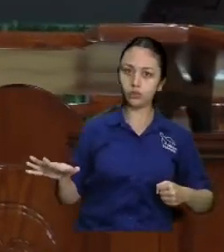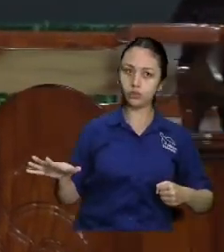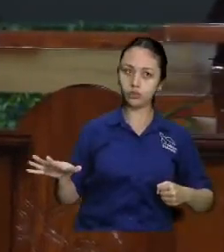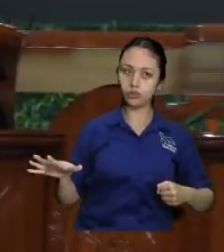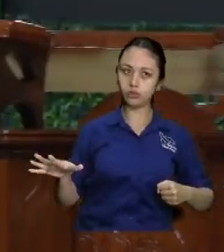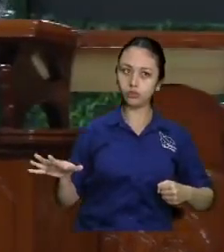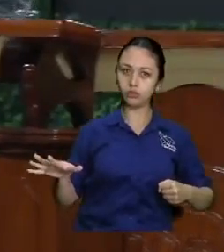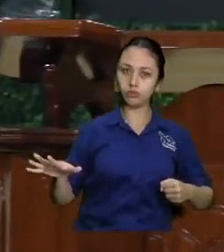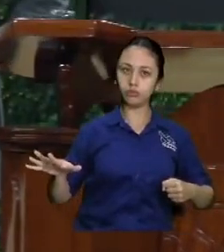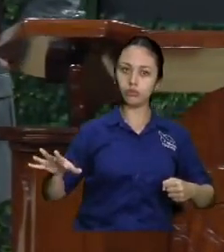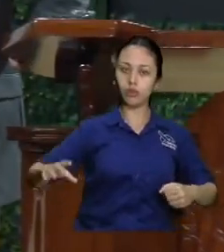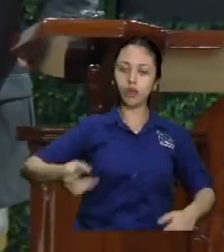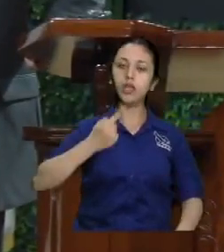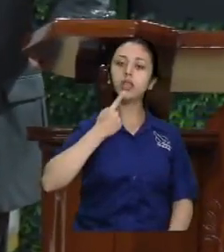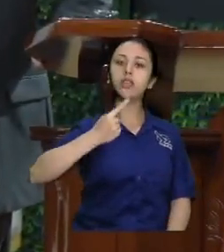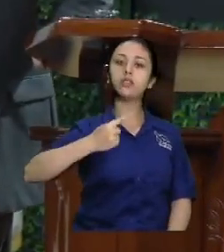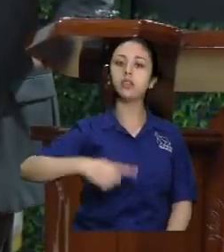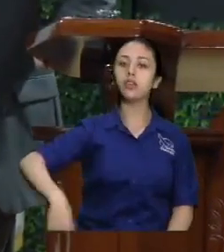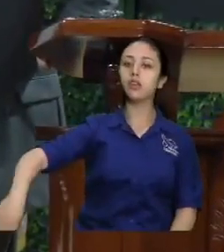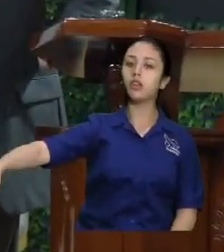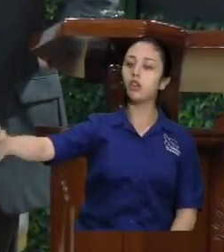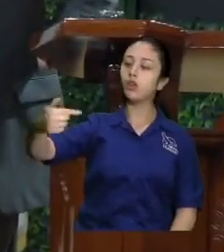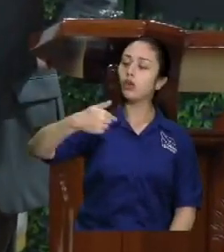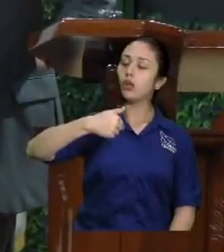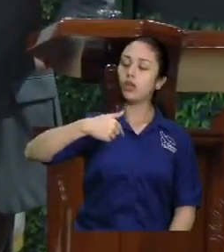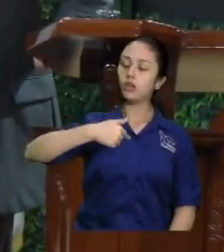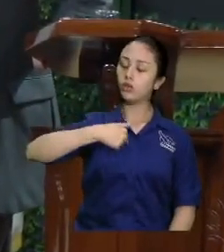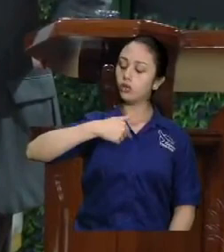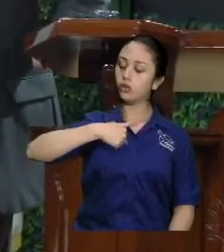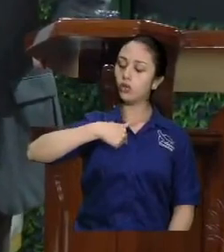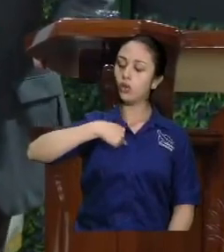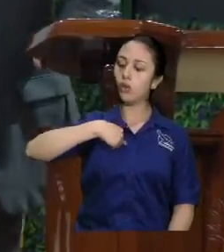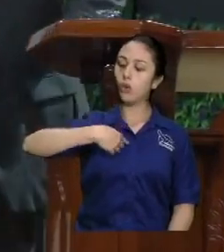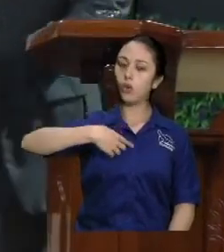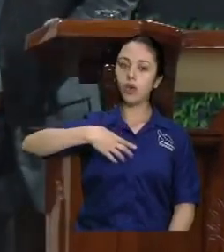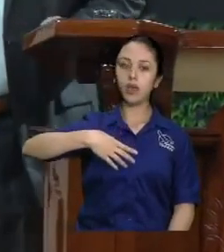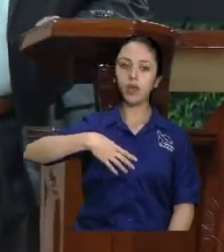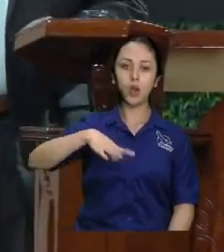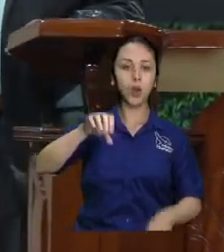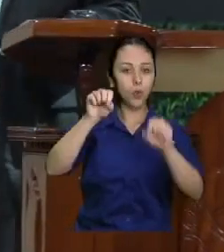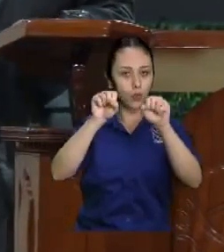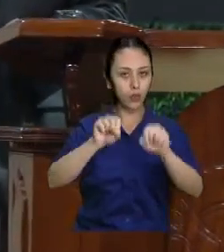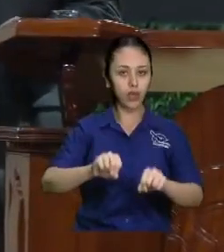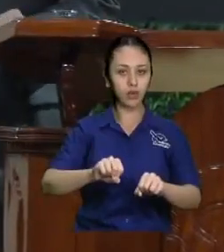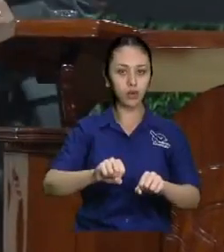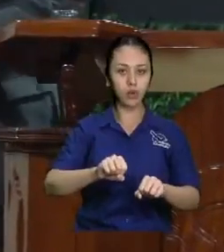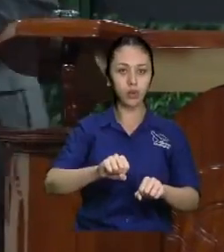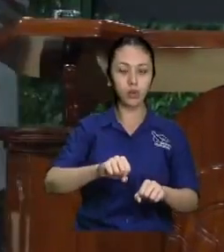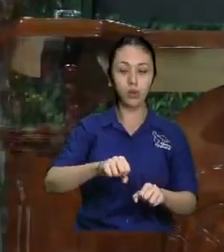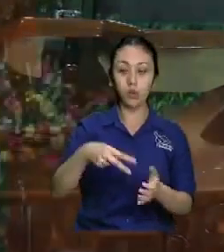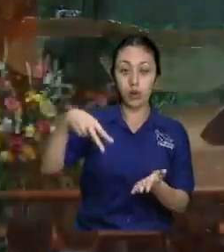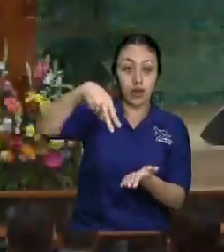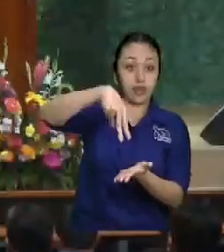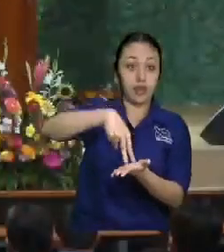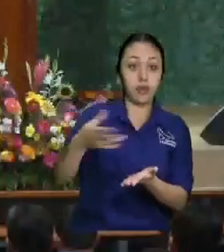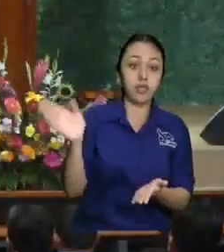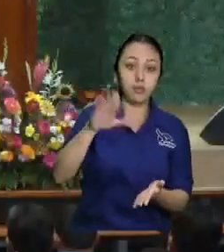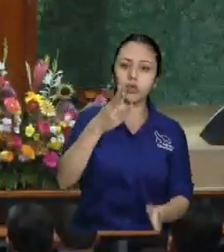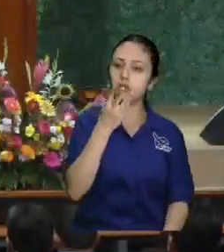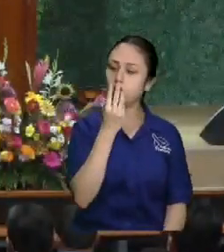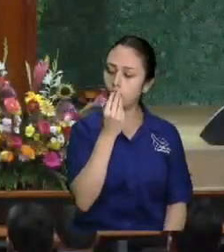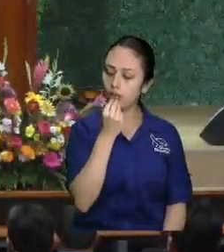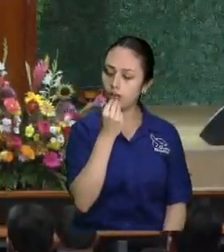¿Da usted permiso para levantarme? Ya terminé de comer. Ala, no, hombre. Sí, claro, que digan con